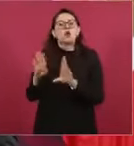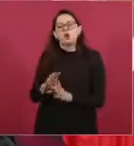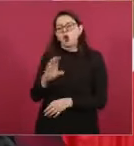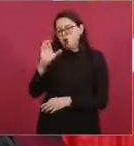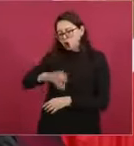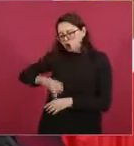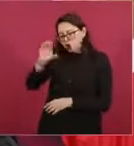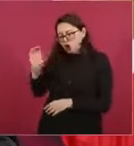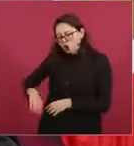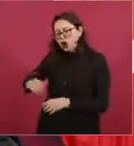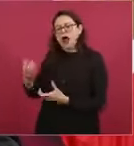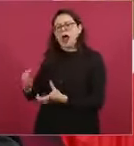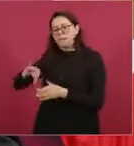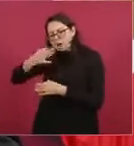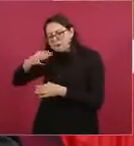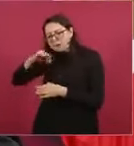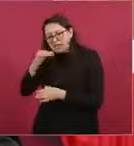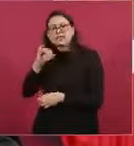De ahí es el compromiso.